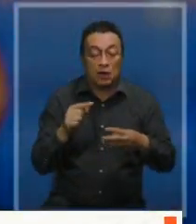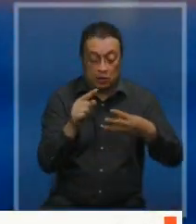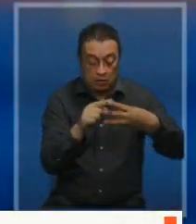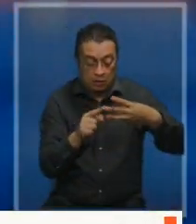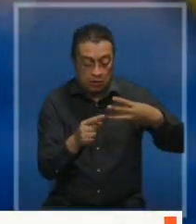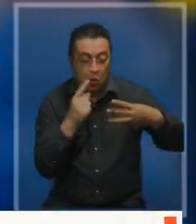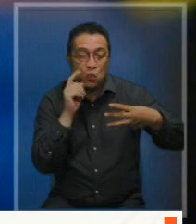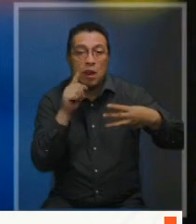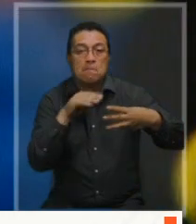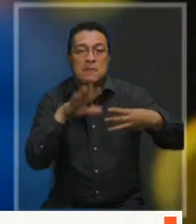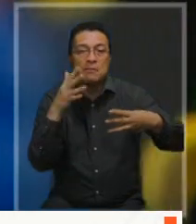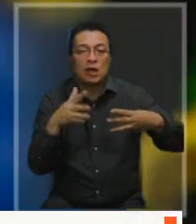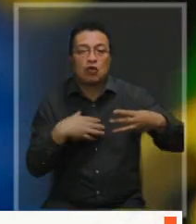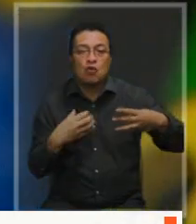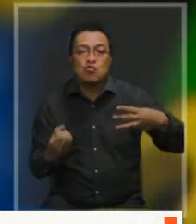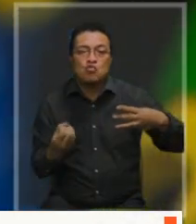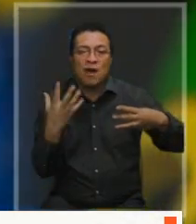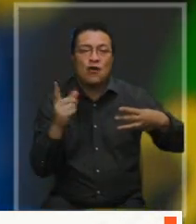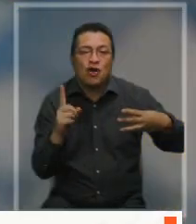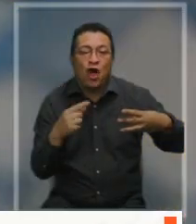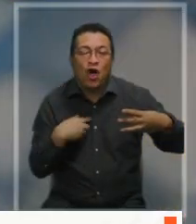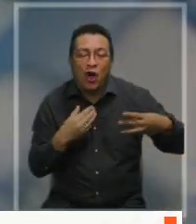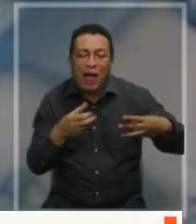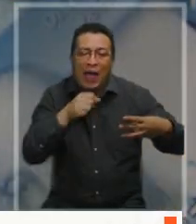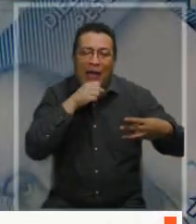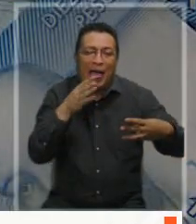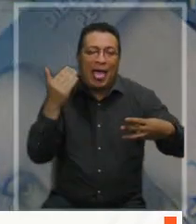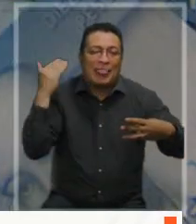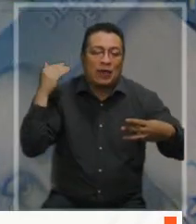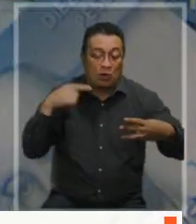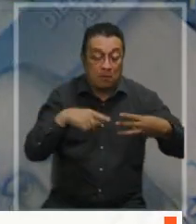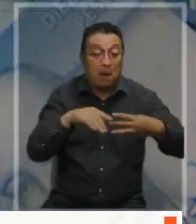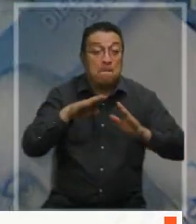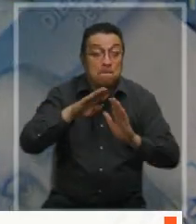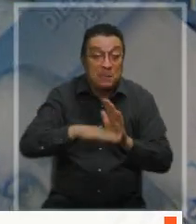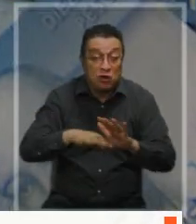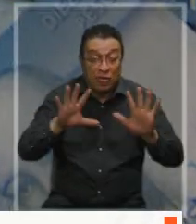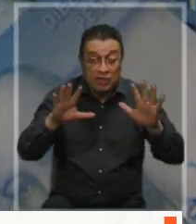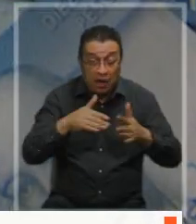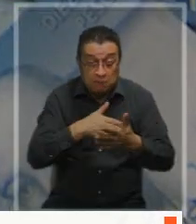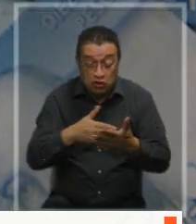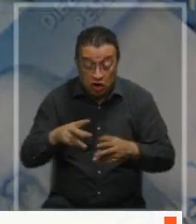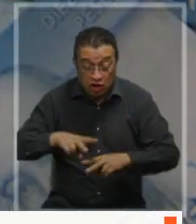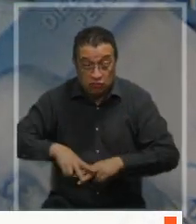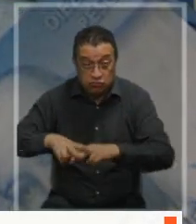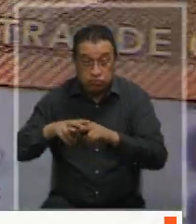fijo si ya no soy nuevo? La experta recomienda lo siguiente. Si tengo menos de 10 millones de pesos en mis